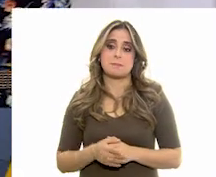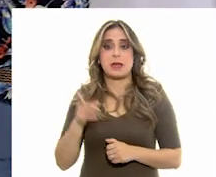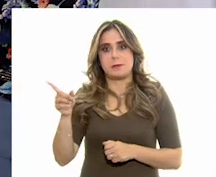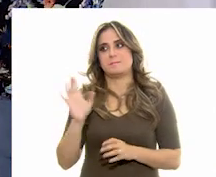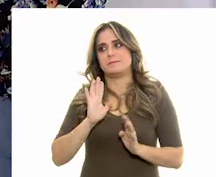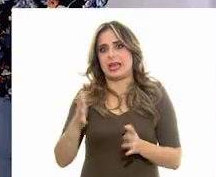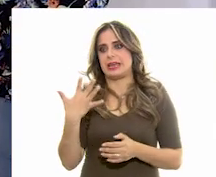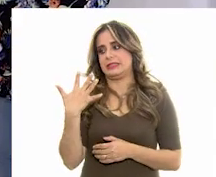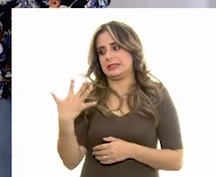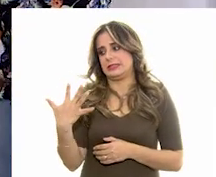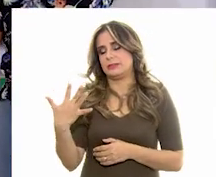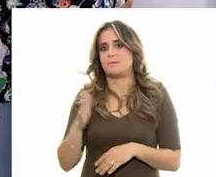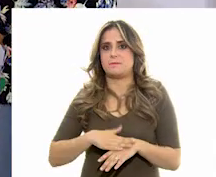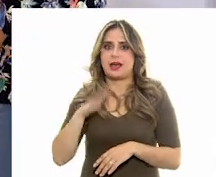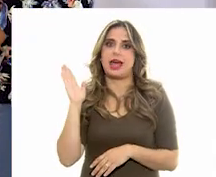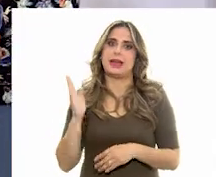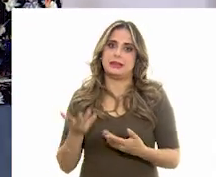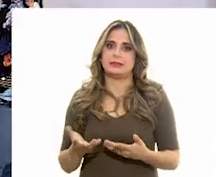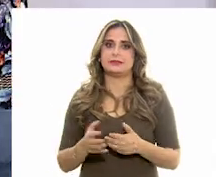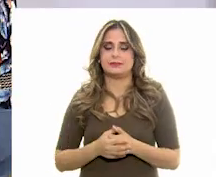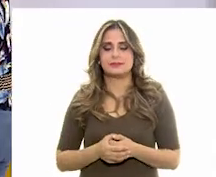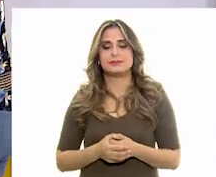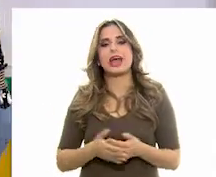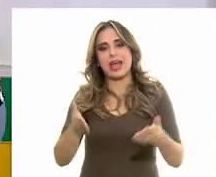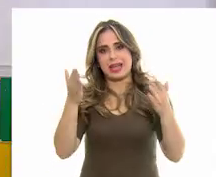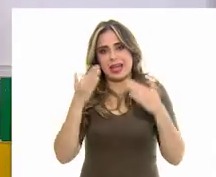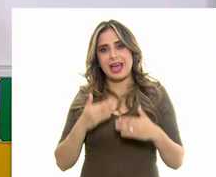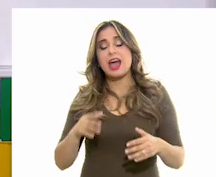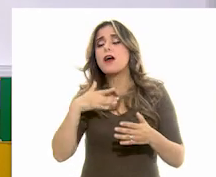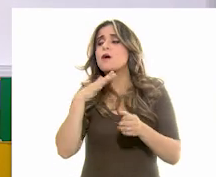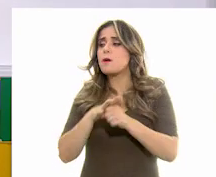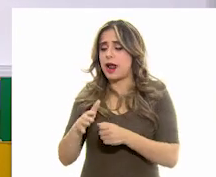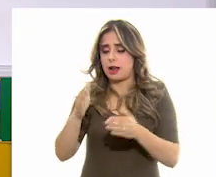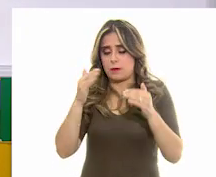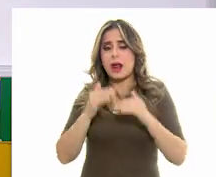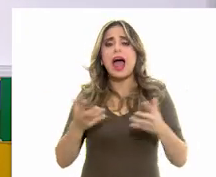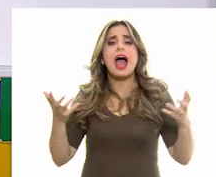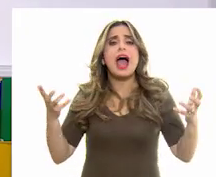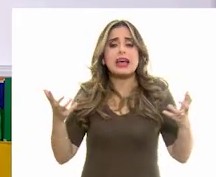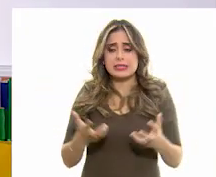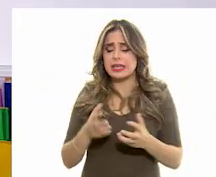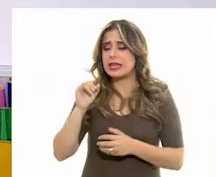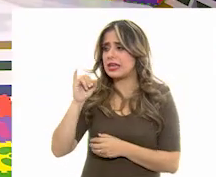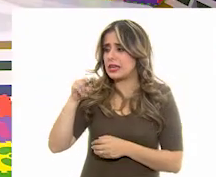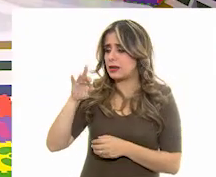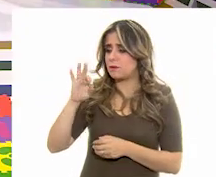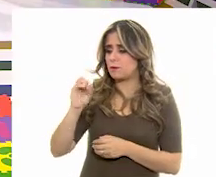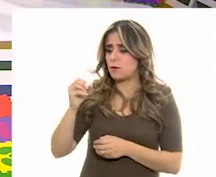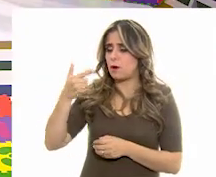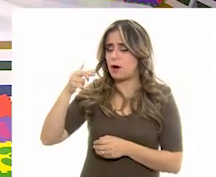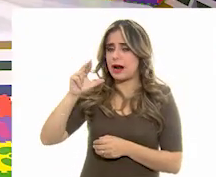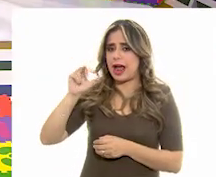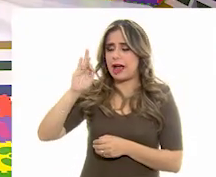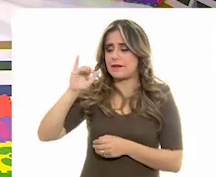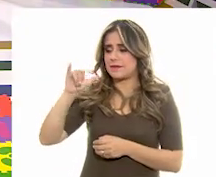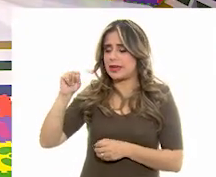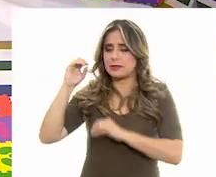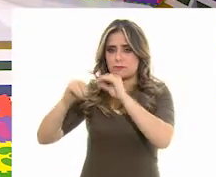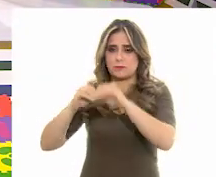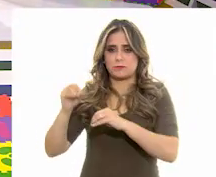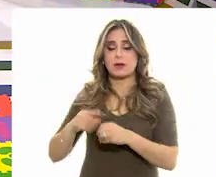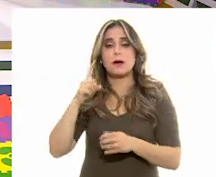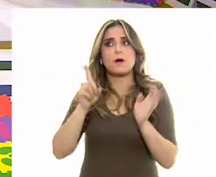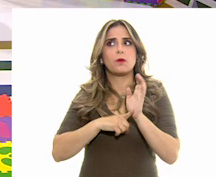ganando. Claro, cinco. Ahora vamos a ver, produciendo infografías.